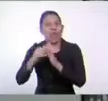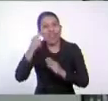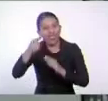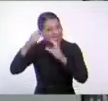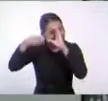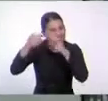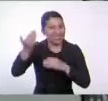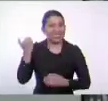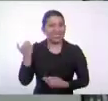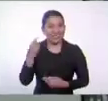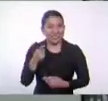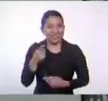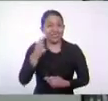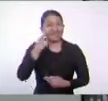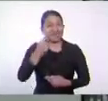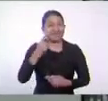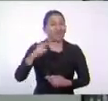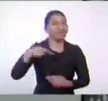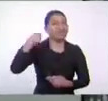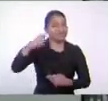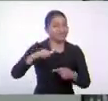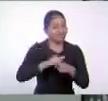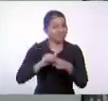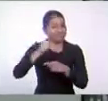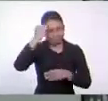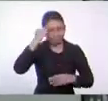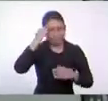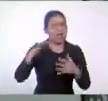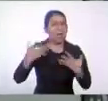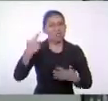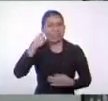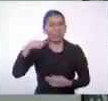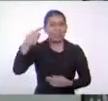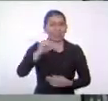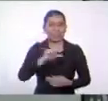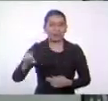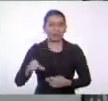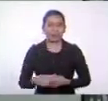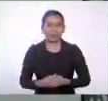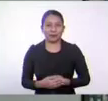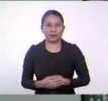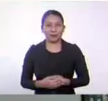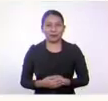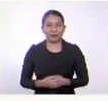No se pierdan el siguiente programa para seguir aprendiendo. Nos vemos la próxima semana.